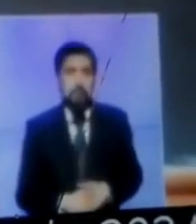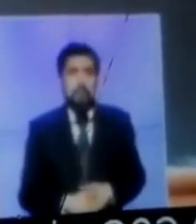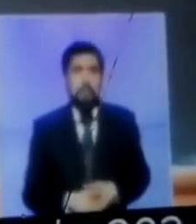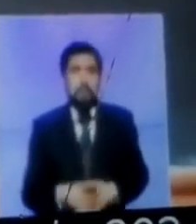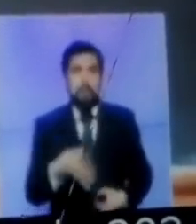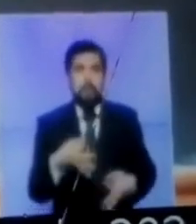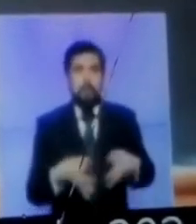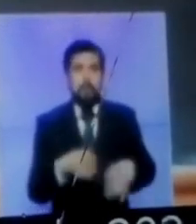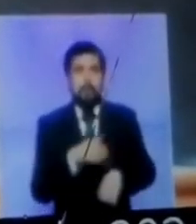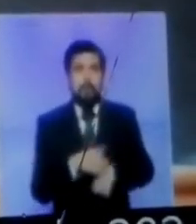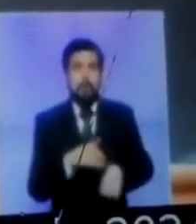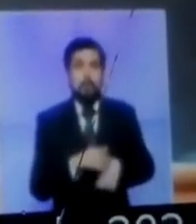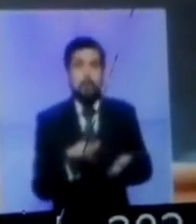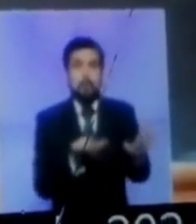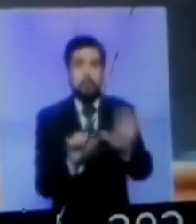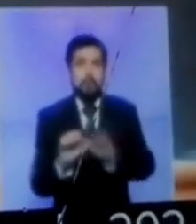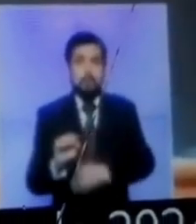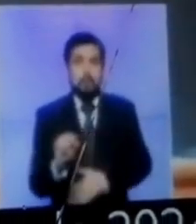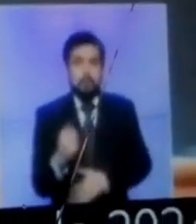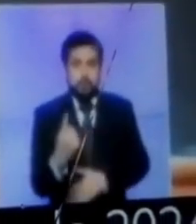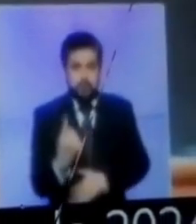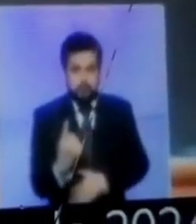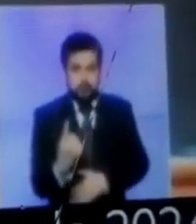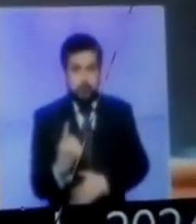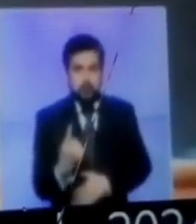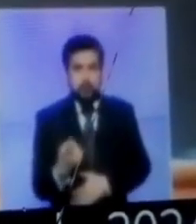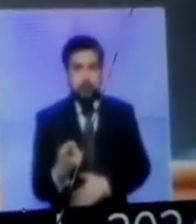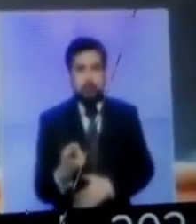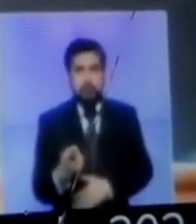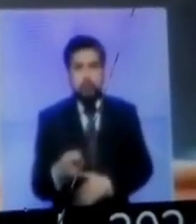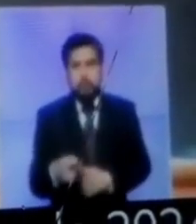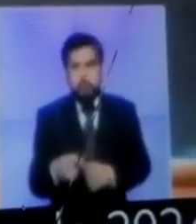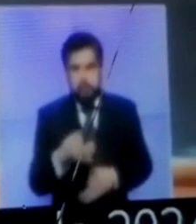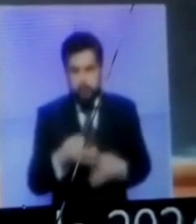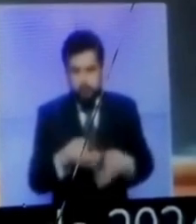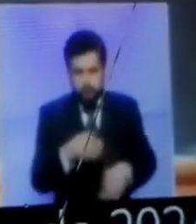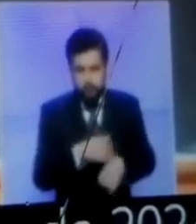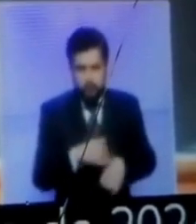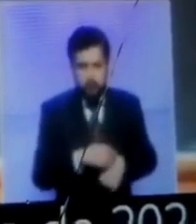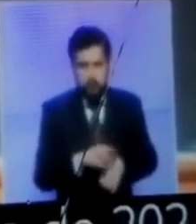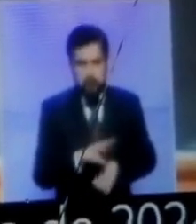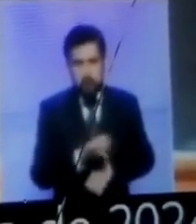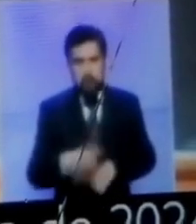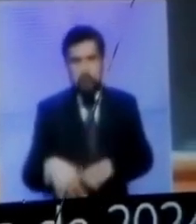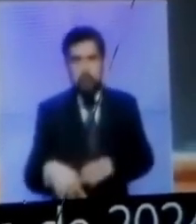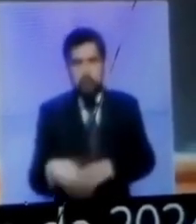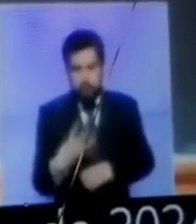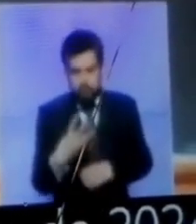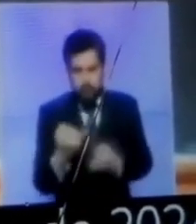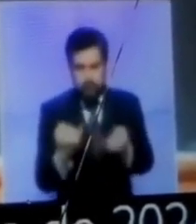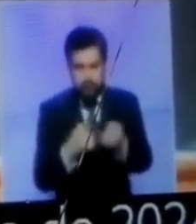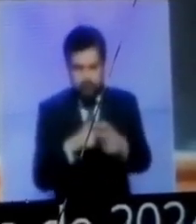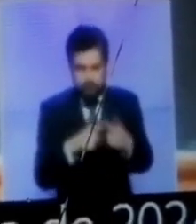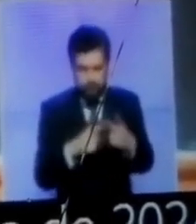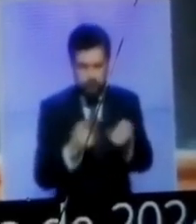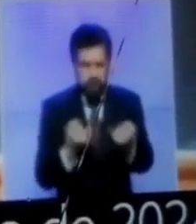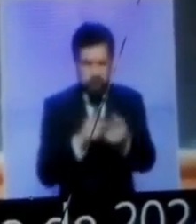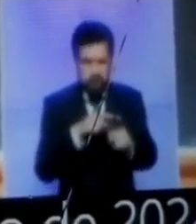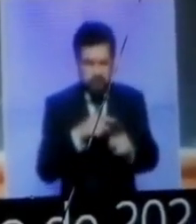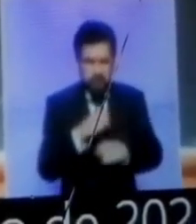juicio de la ciudadanía 661 y recurso de apelación 214 ambos de este año se